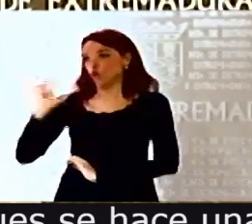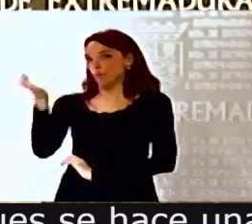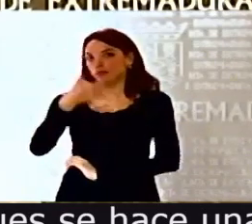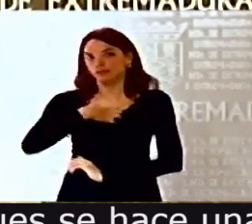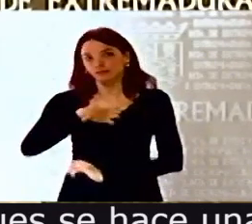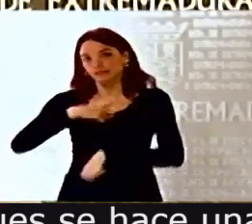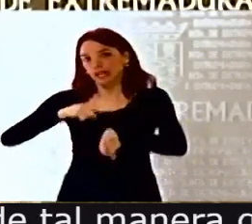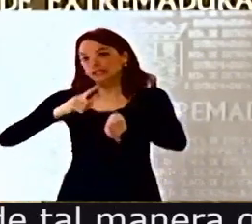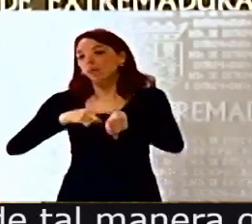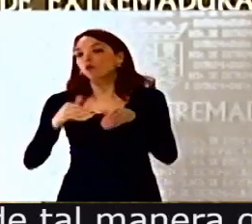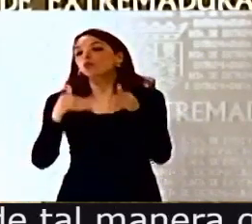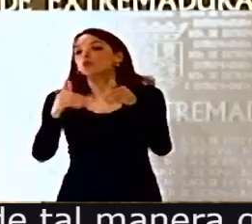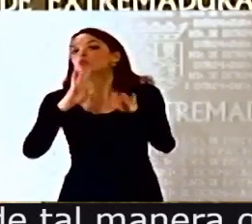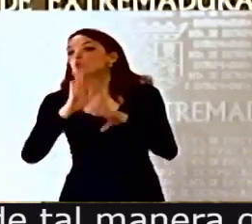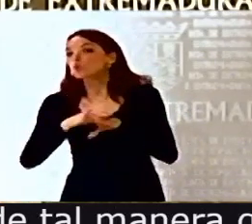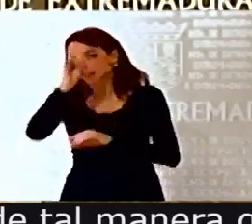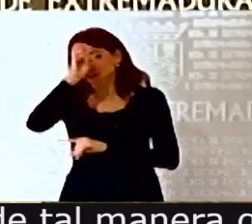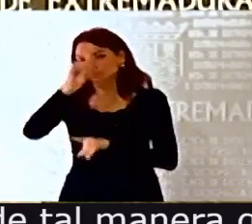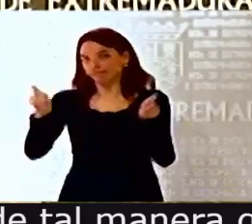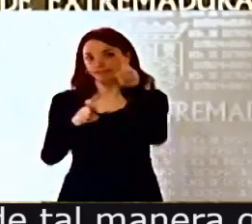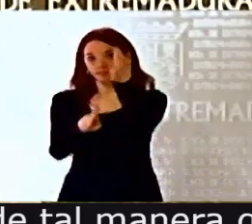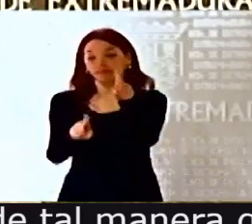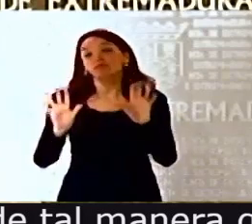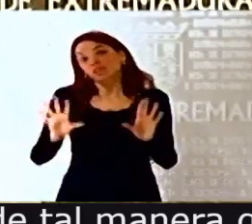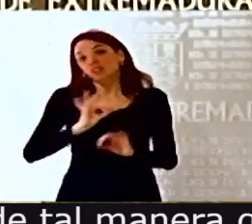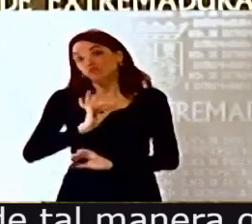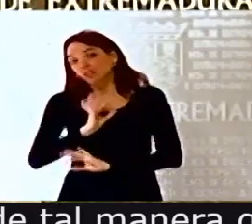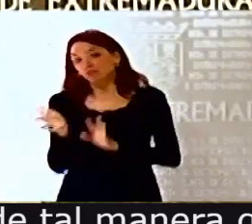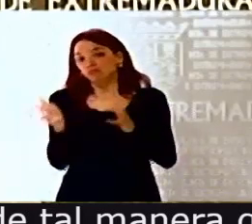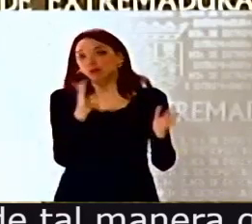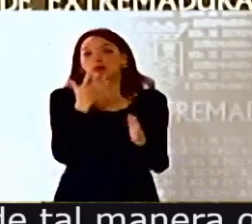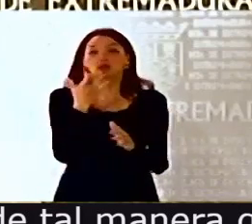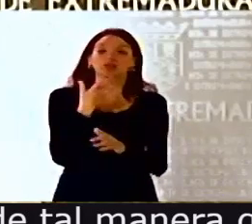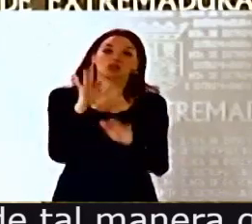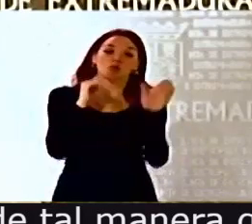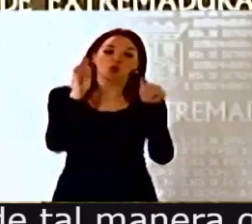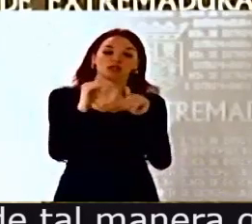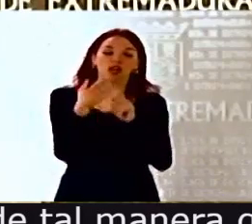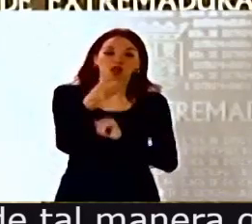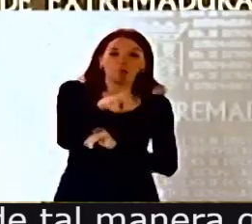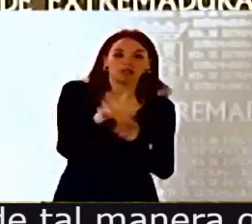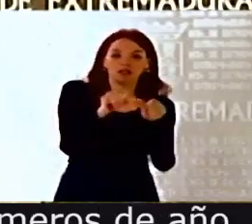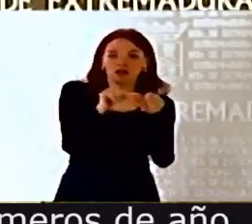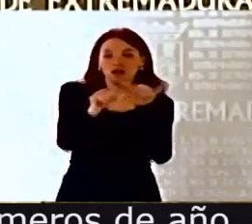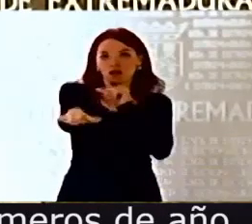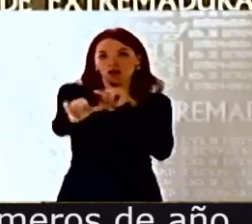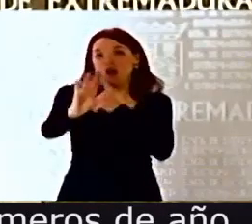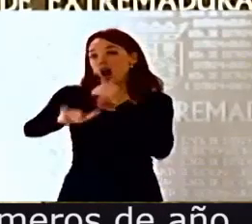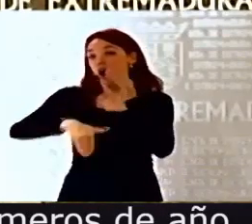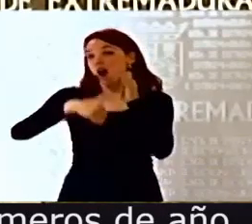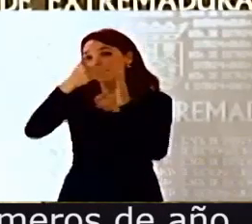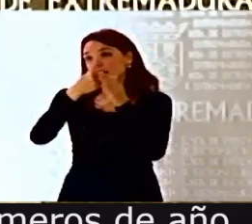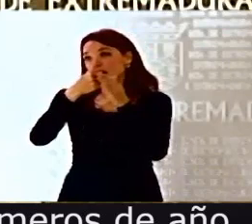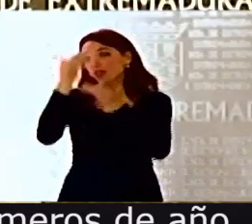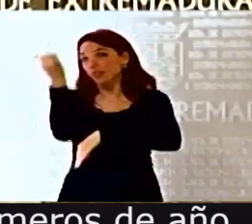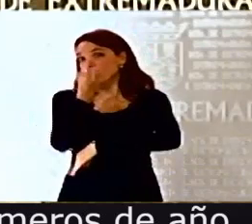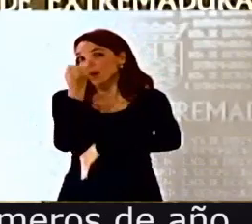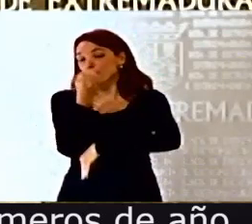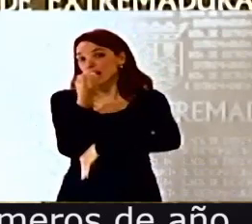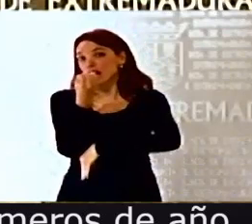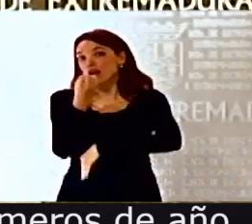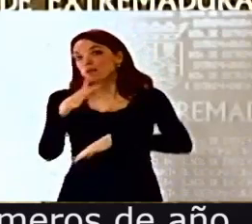un tiempo estimado, pero a primeros de año, si la convocatoria son 2 meses, está abierta desde que se publica hasta final de año, pero en los próximos